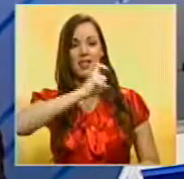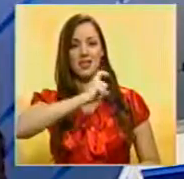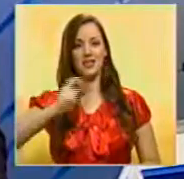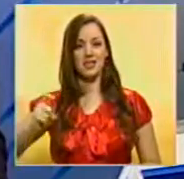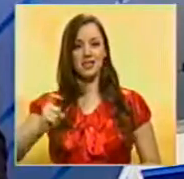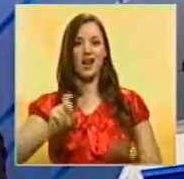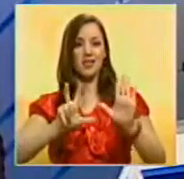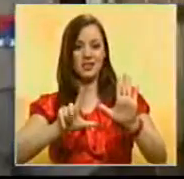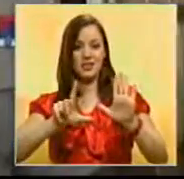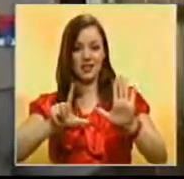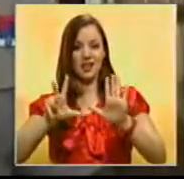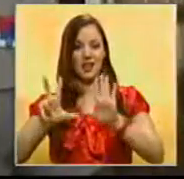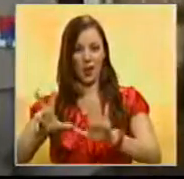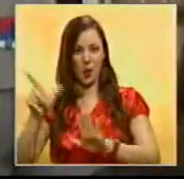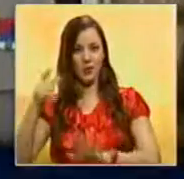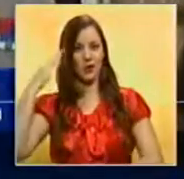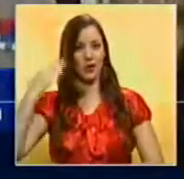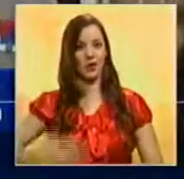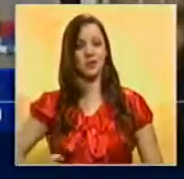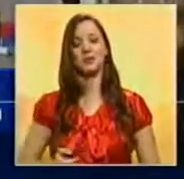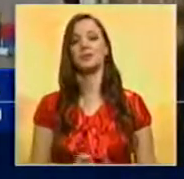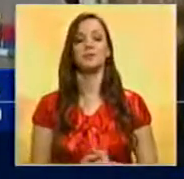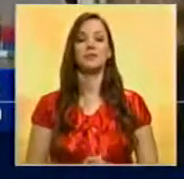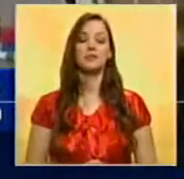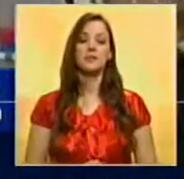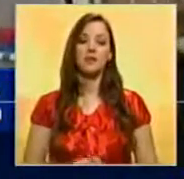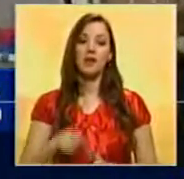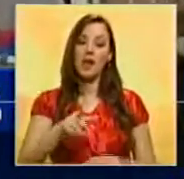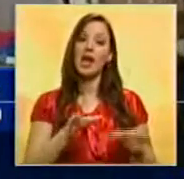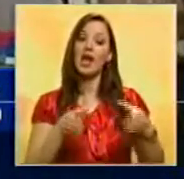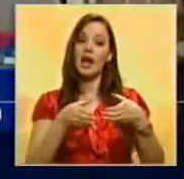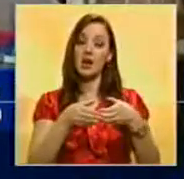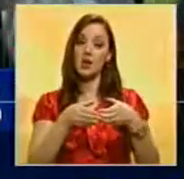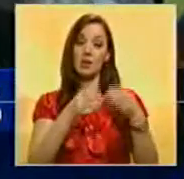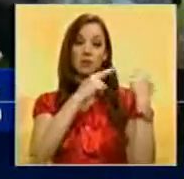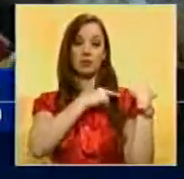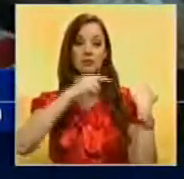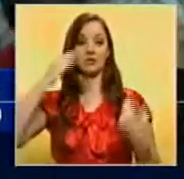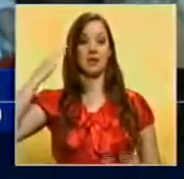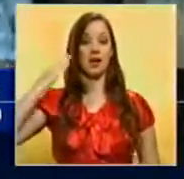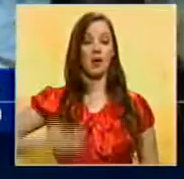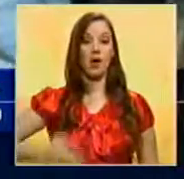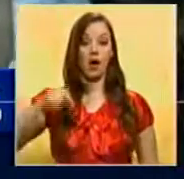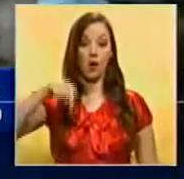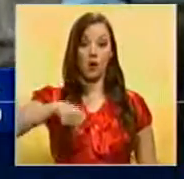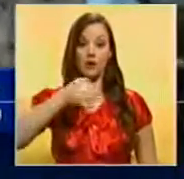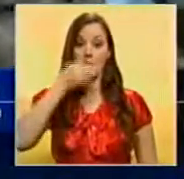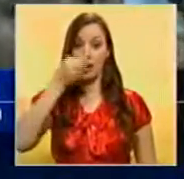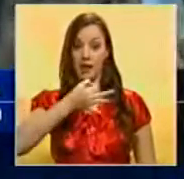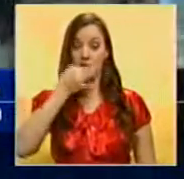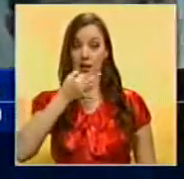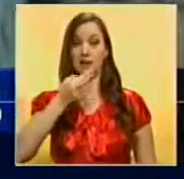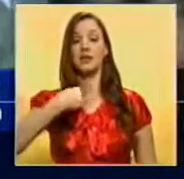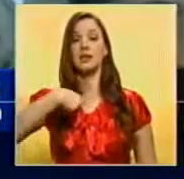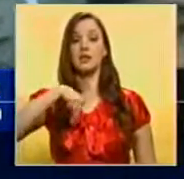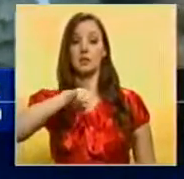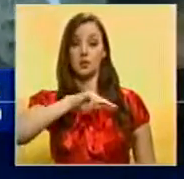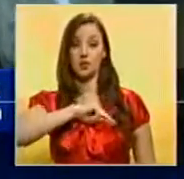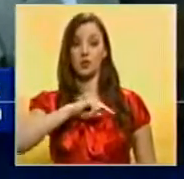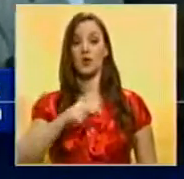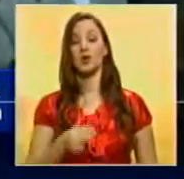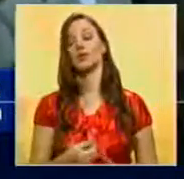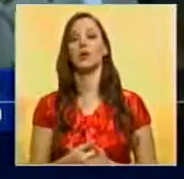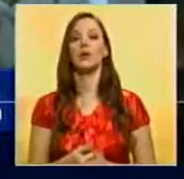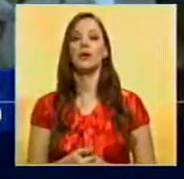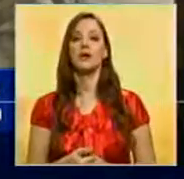número 78. El Comando de Zona número 61 de la Guardia Nacional Bolivariana, en la tarde de hoy hicimos un acto de reconocimiento a todas